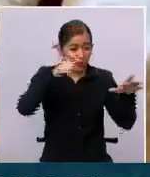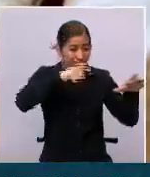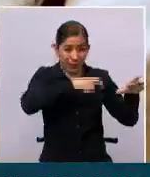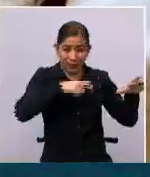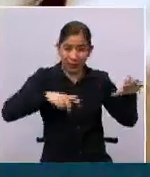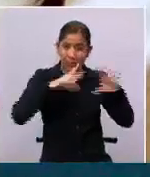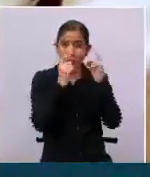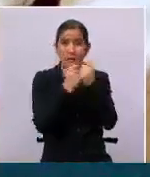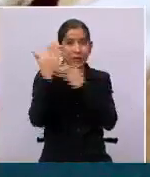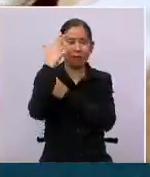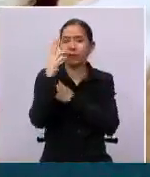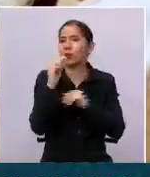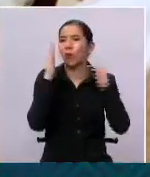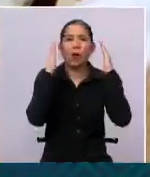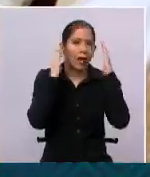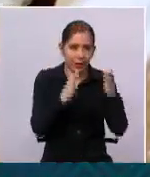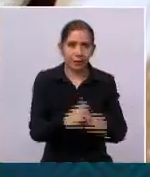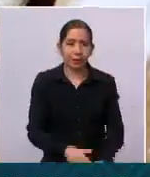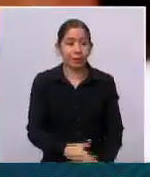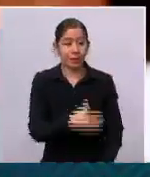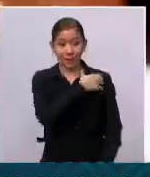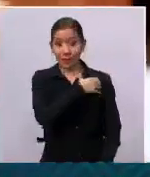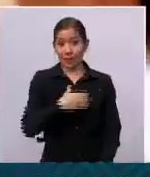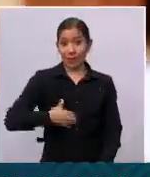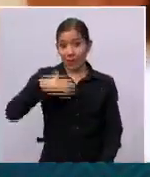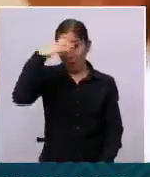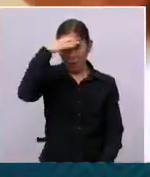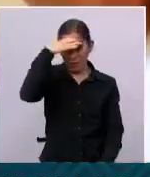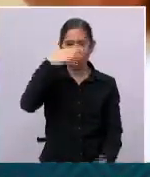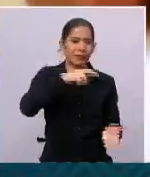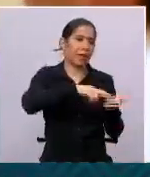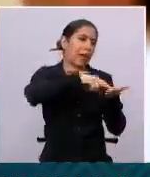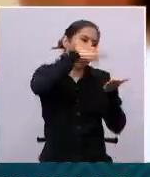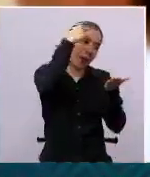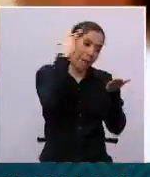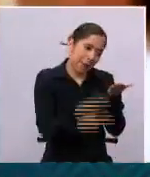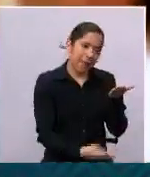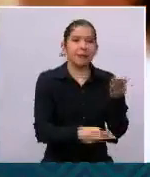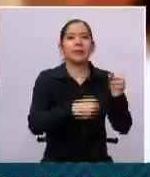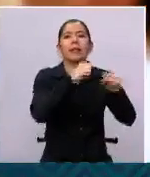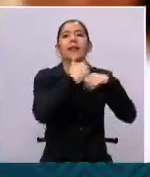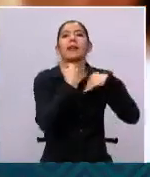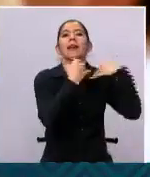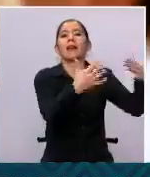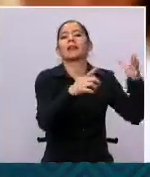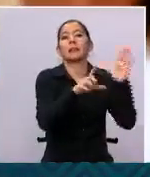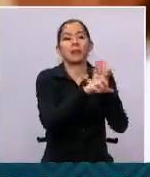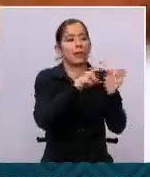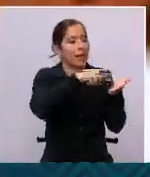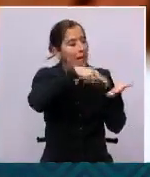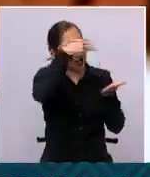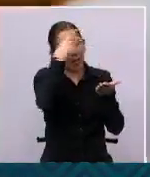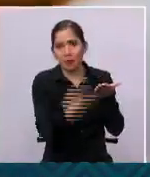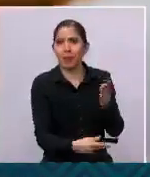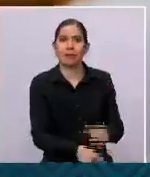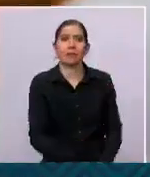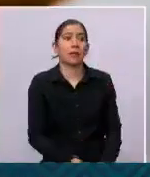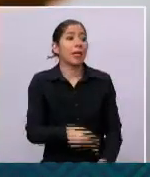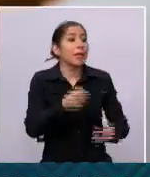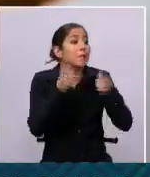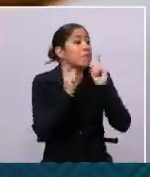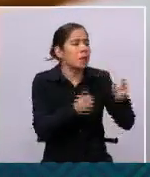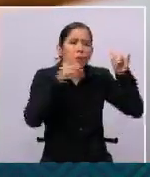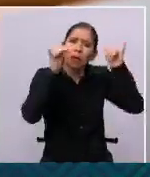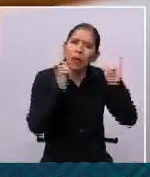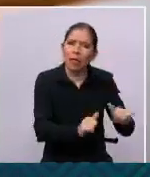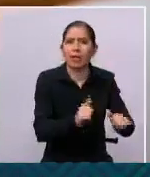de Santa Cruz. Se aplazó Camacho, se aplazó su gabinete y ha vuelto a ratificarlo porque es su conjunto de amigos